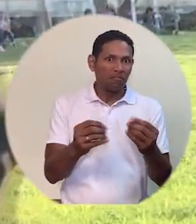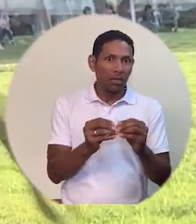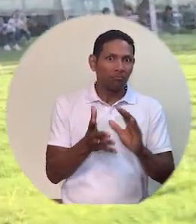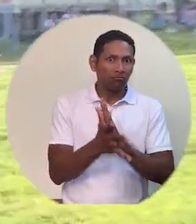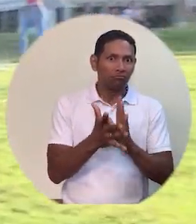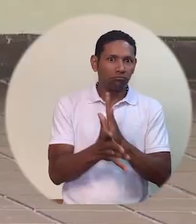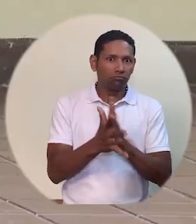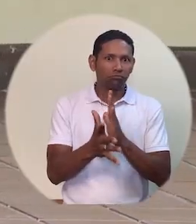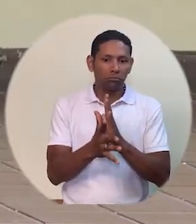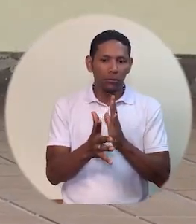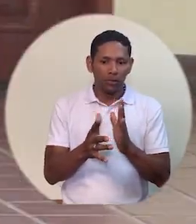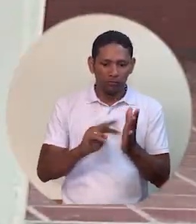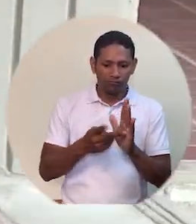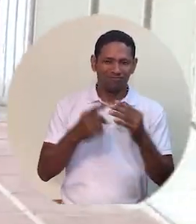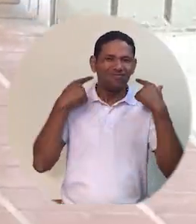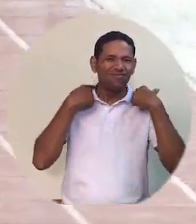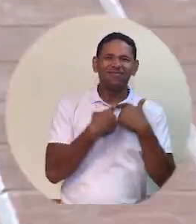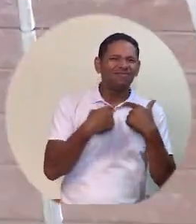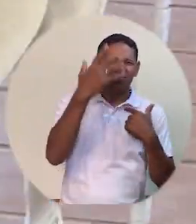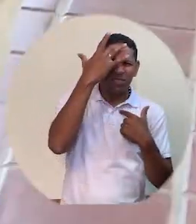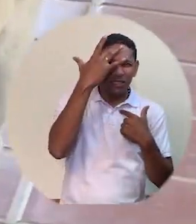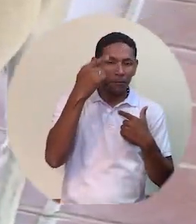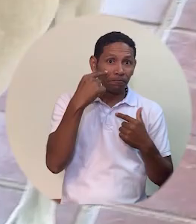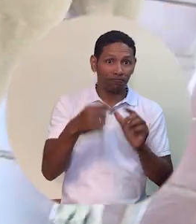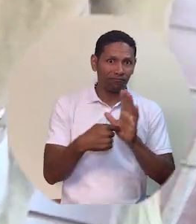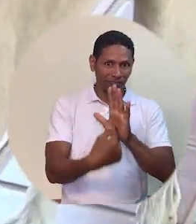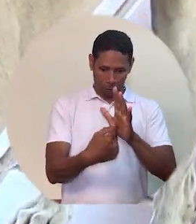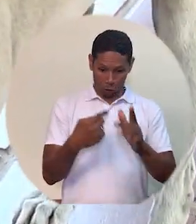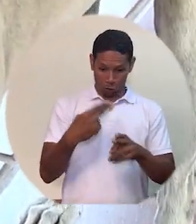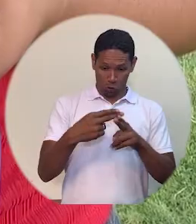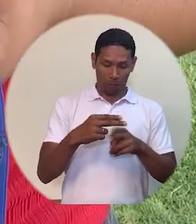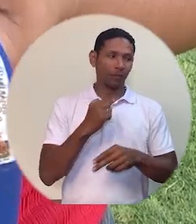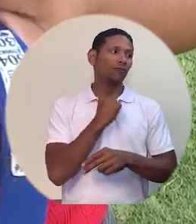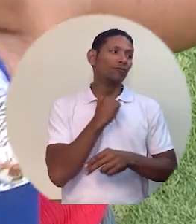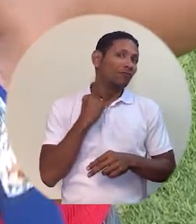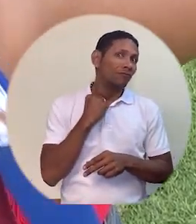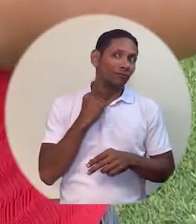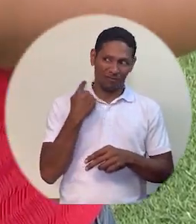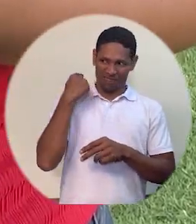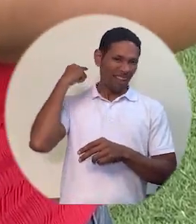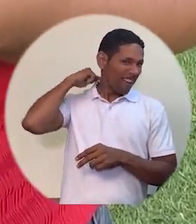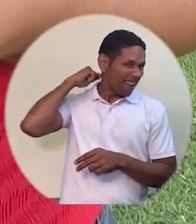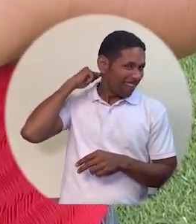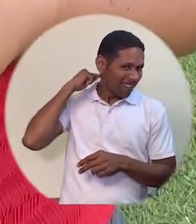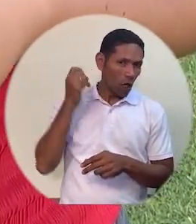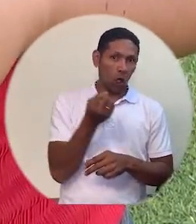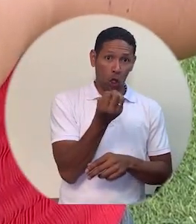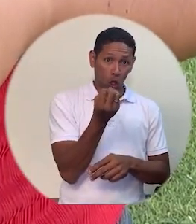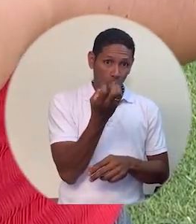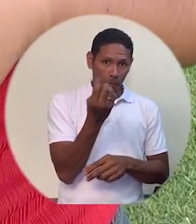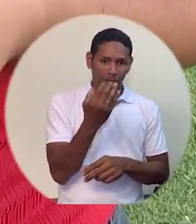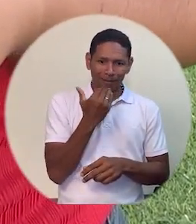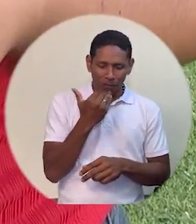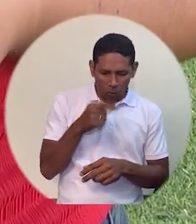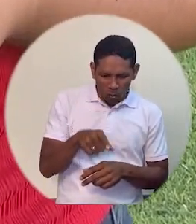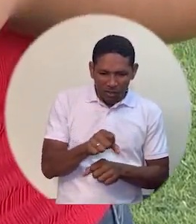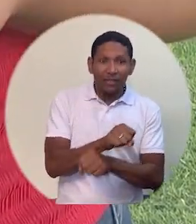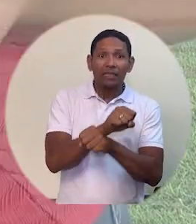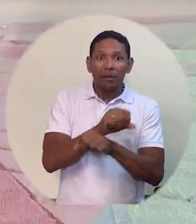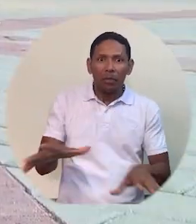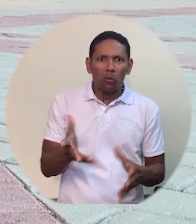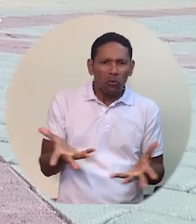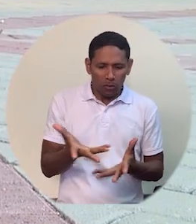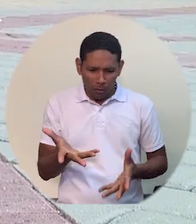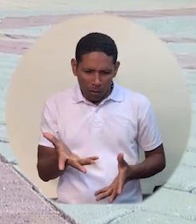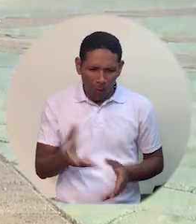Vamos a hablarles lo que significan los collares de los perros. Aquí aparece el nombre del perrito y en la parte de atrás aparecen nuestros números en caso de que la